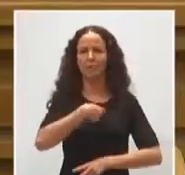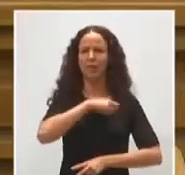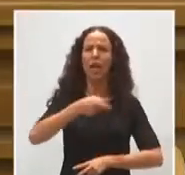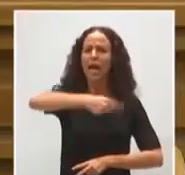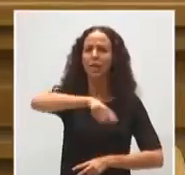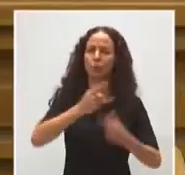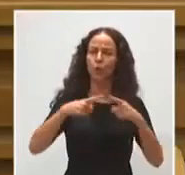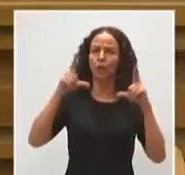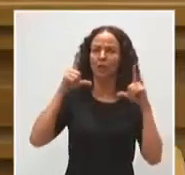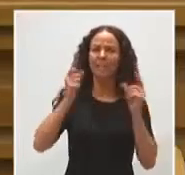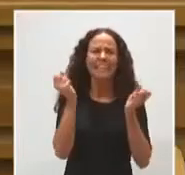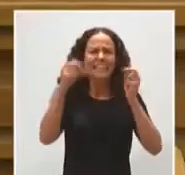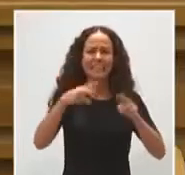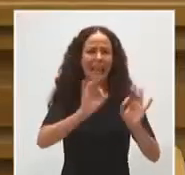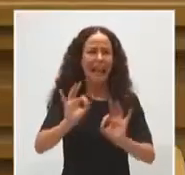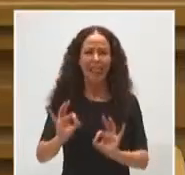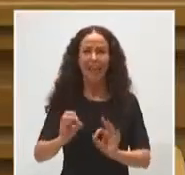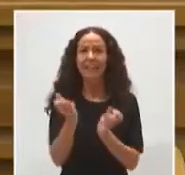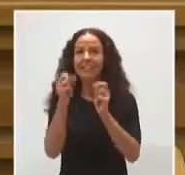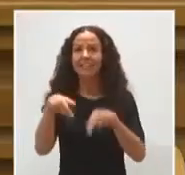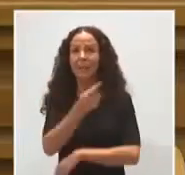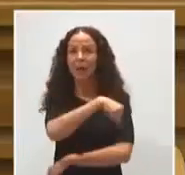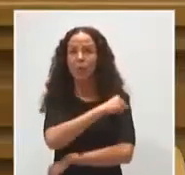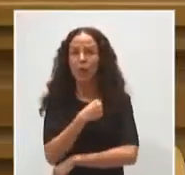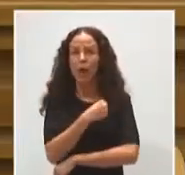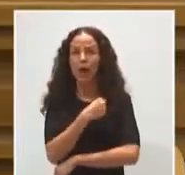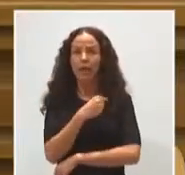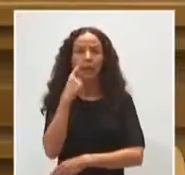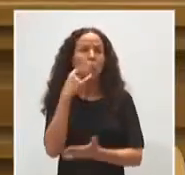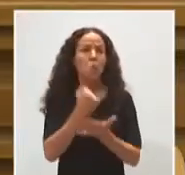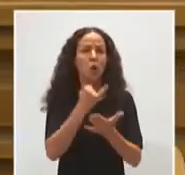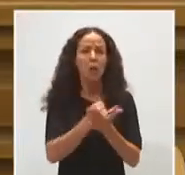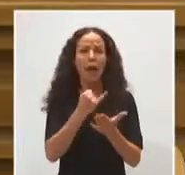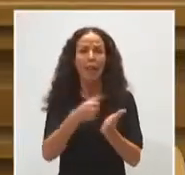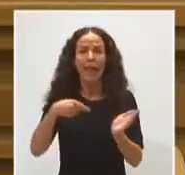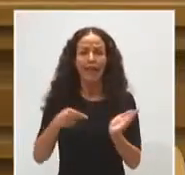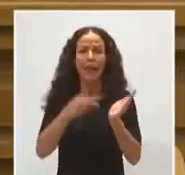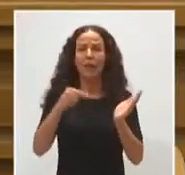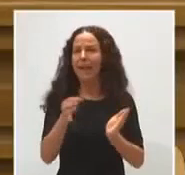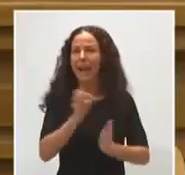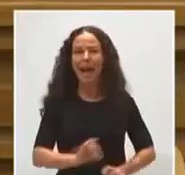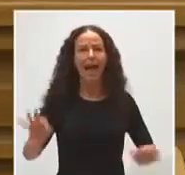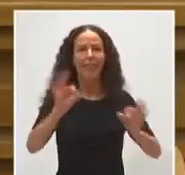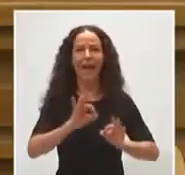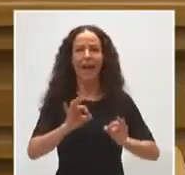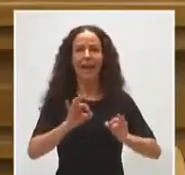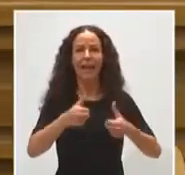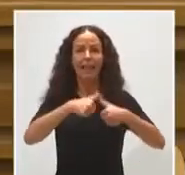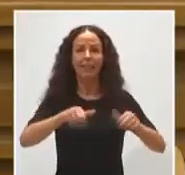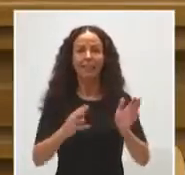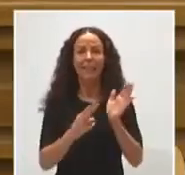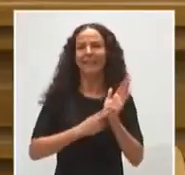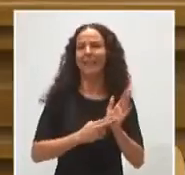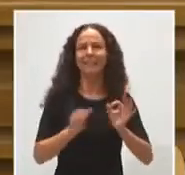sin vacunas ni pruebas del talón sin tiritas no ya digo mascarillas